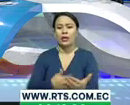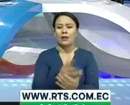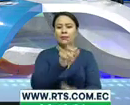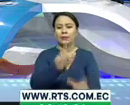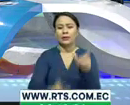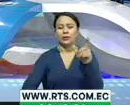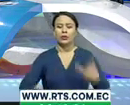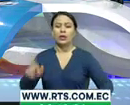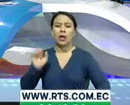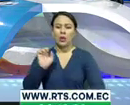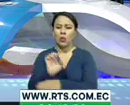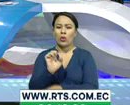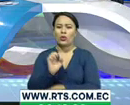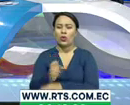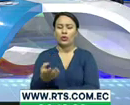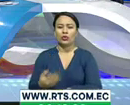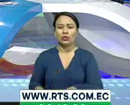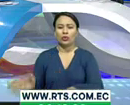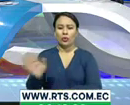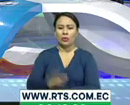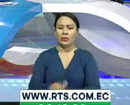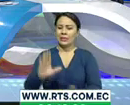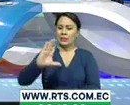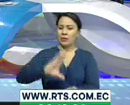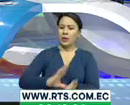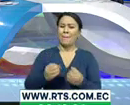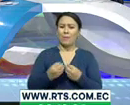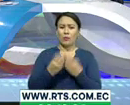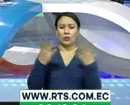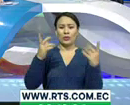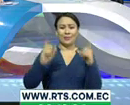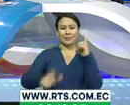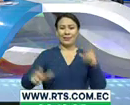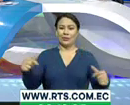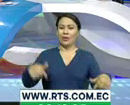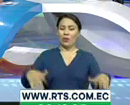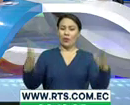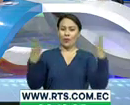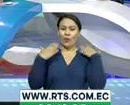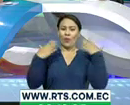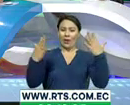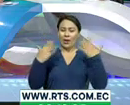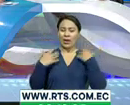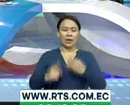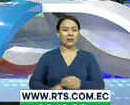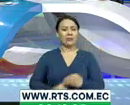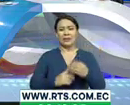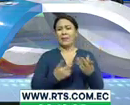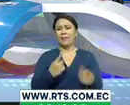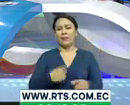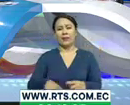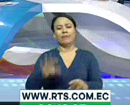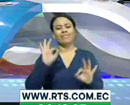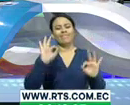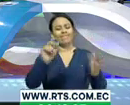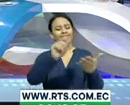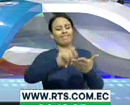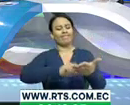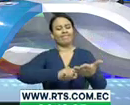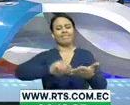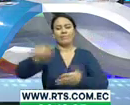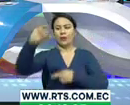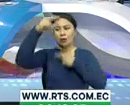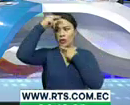sobre todo quienes vivimos en la ciudad con mayor número de habitantes como es el puerto principal de una excelente noticia y